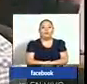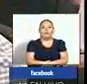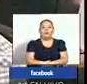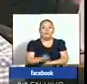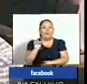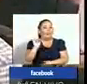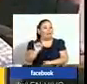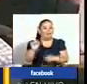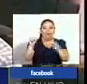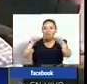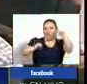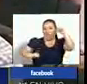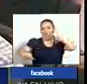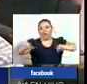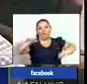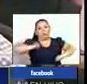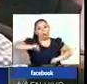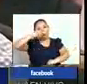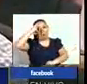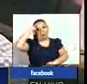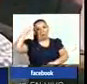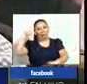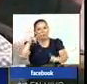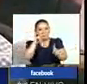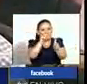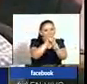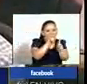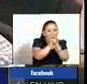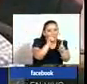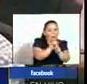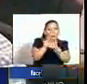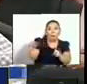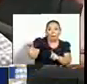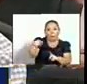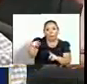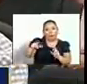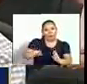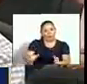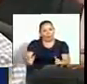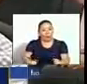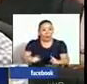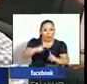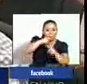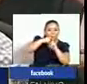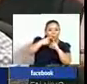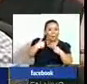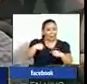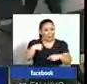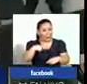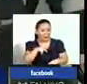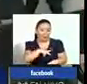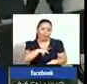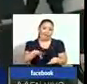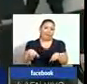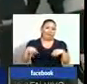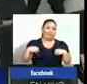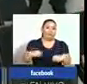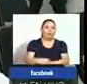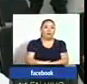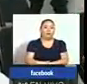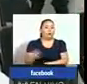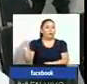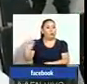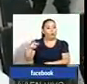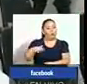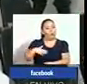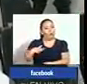de un show político para buscar atacar y callar a los opositores, pero personalmente a no me van a doblegar. Mi abogado